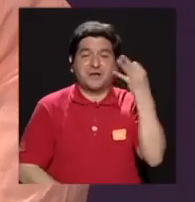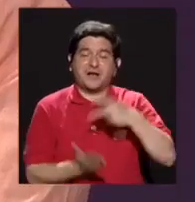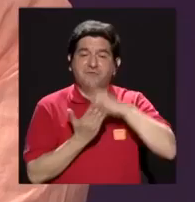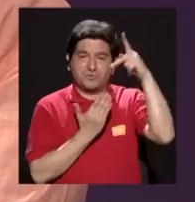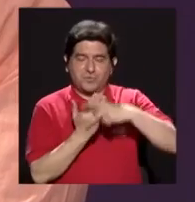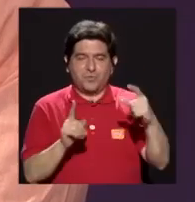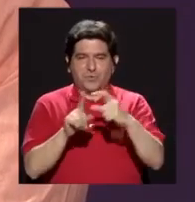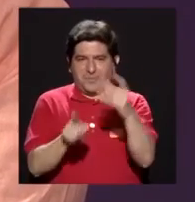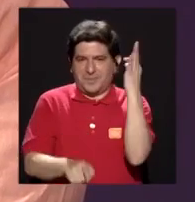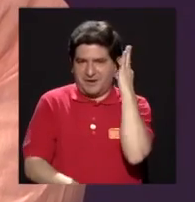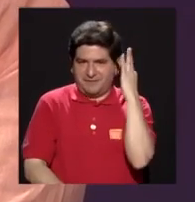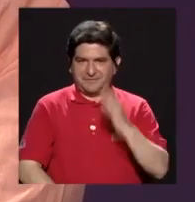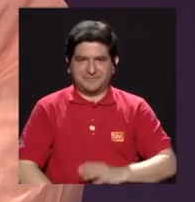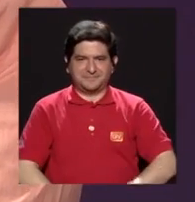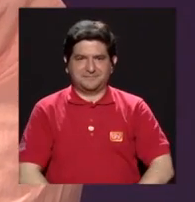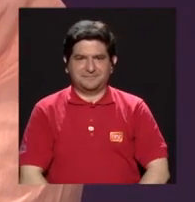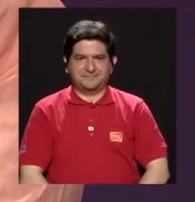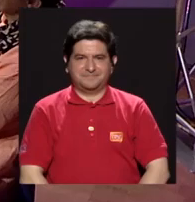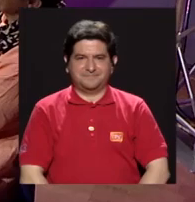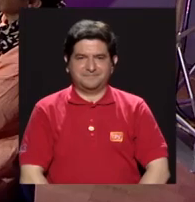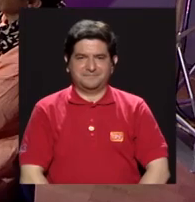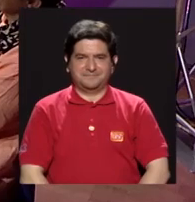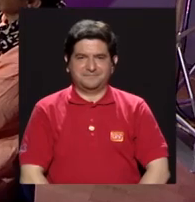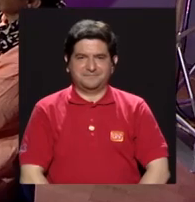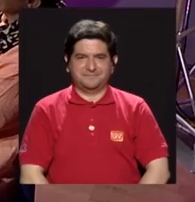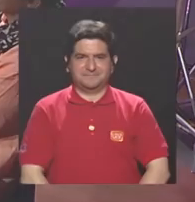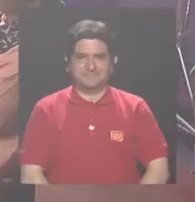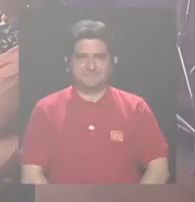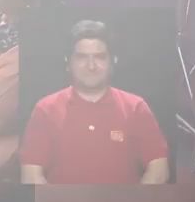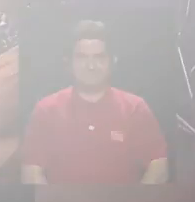programa de palabra de mujer muy buenas